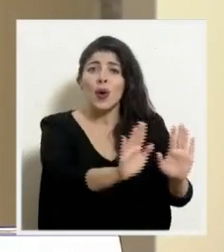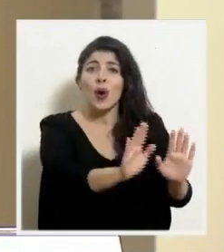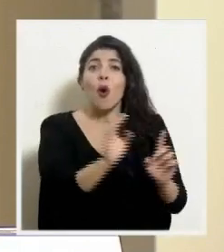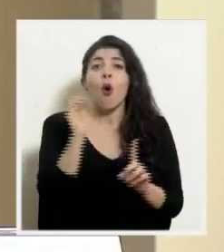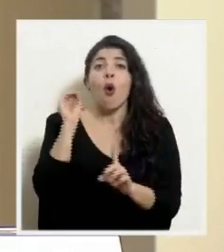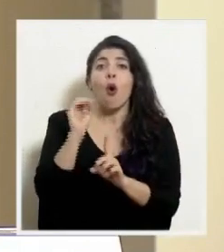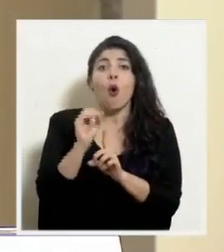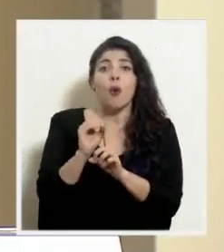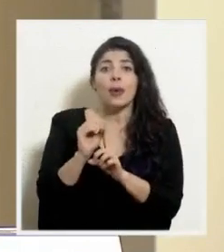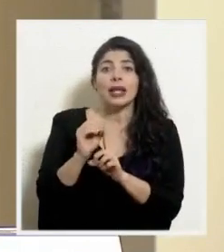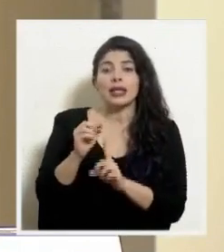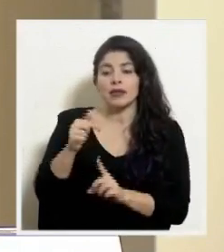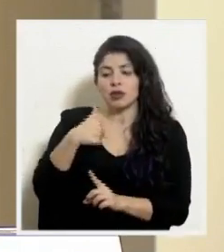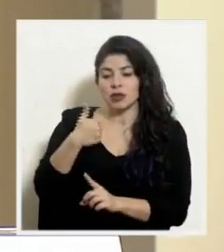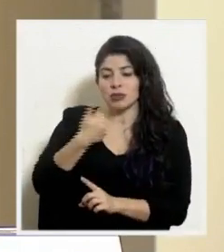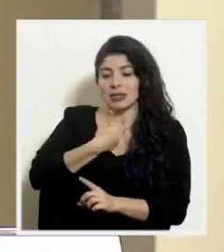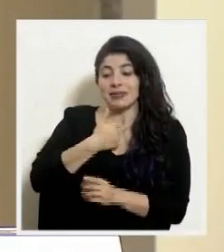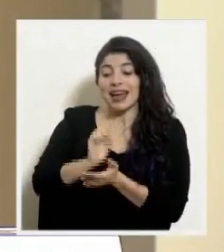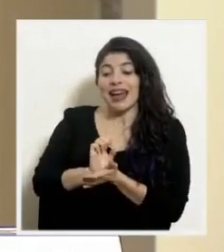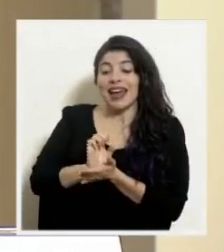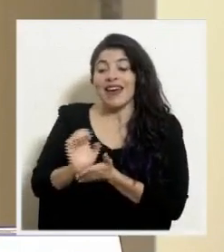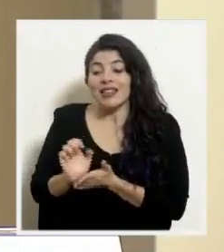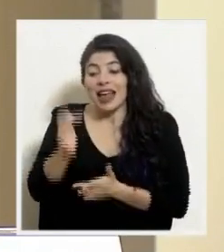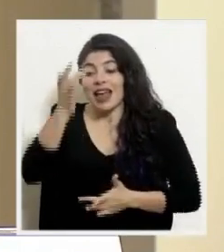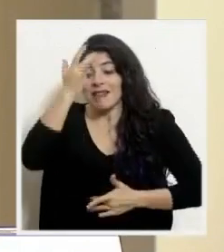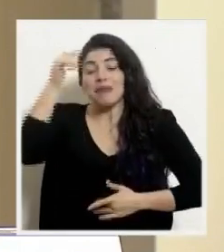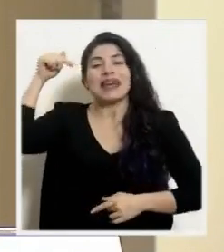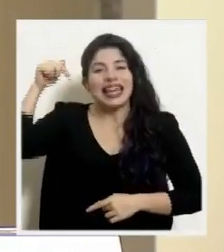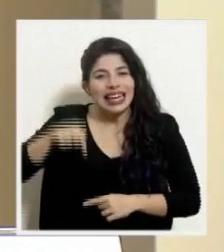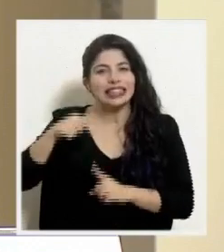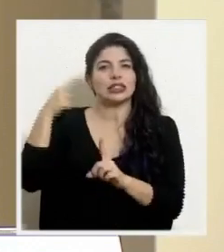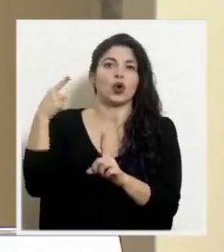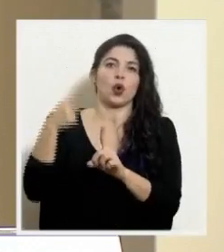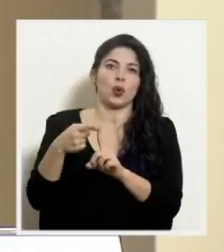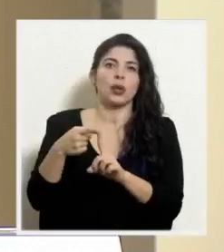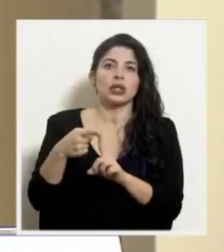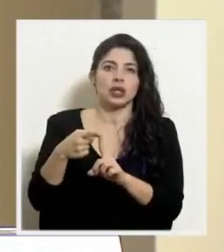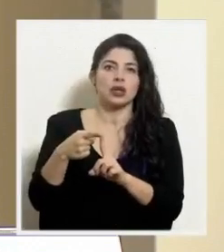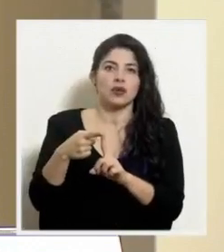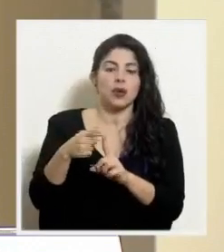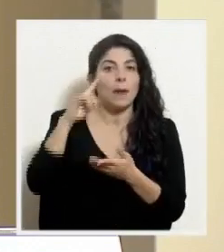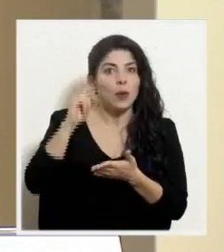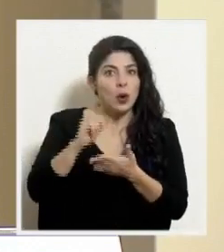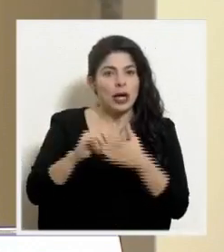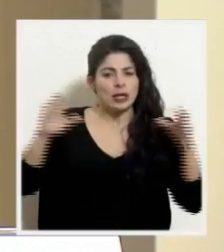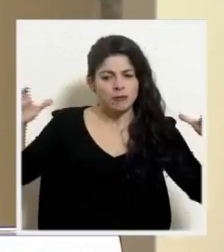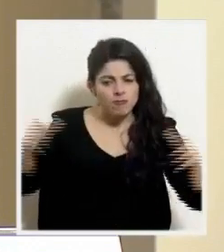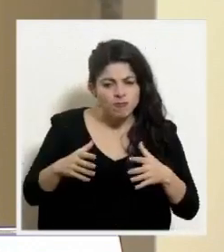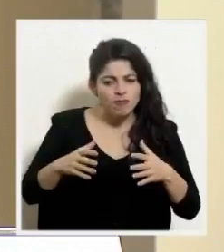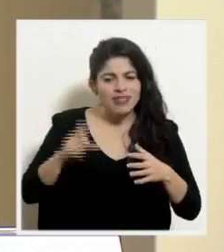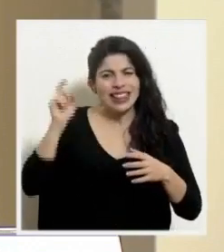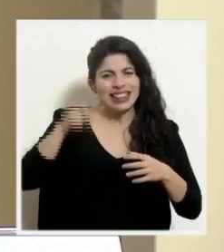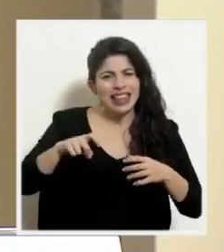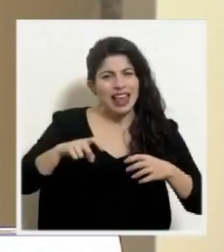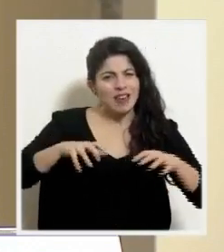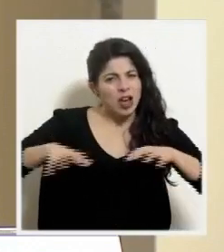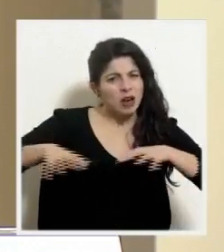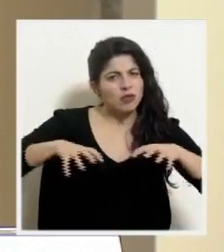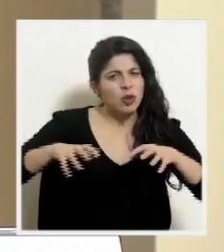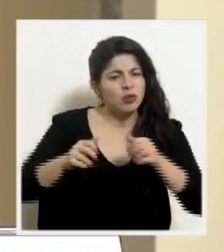ser evitar que las personas enfermen. En esa línea tenemos que tomar acciones